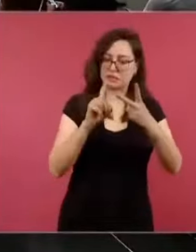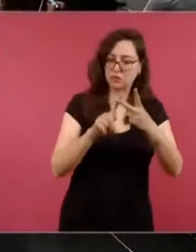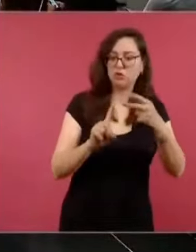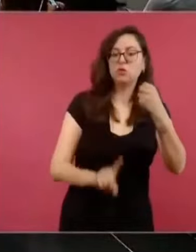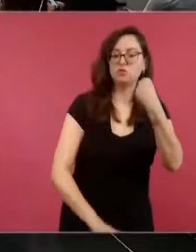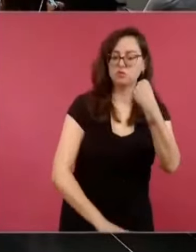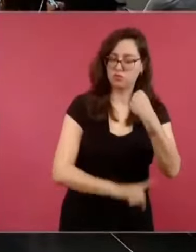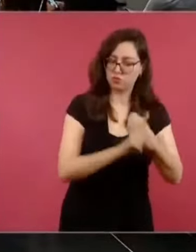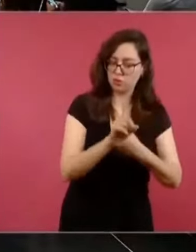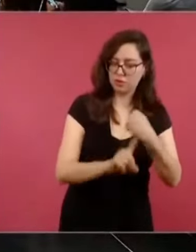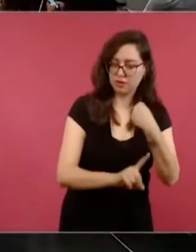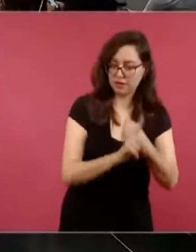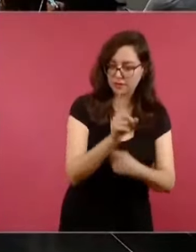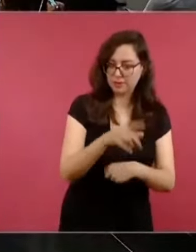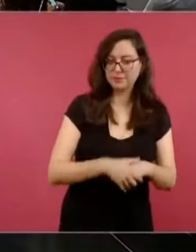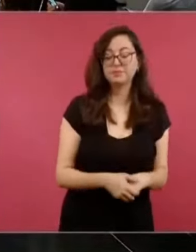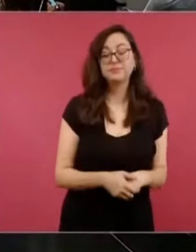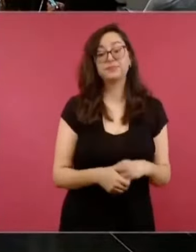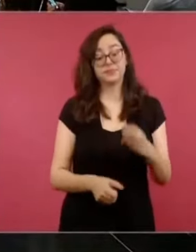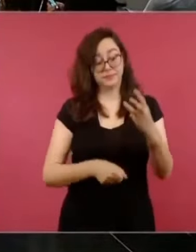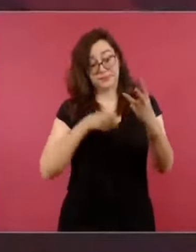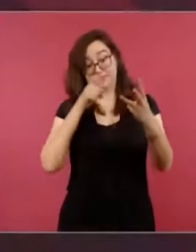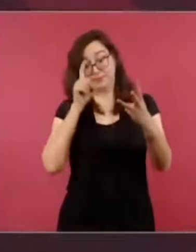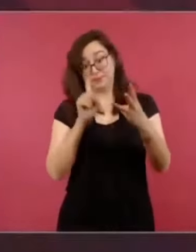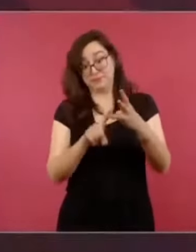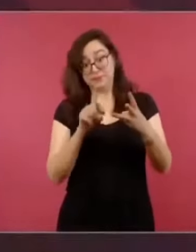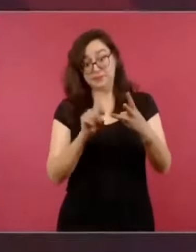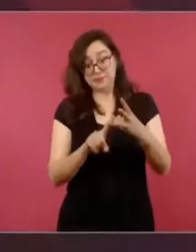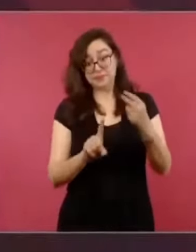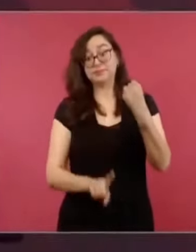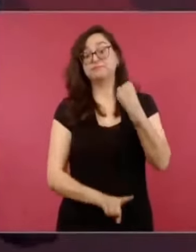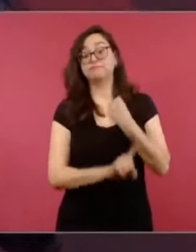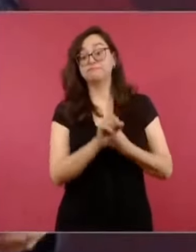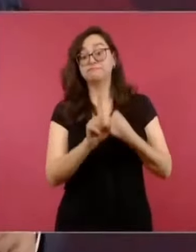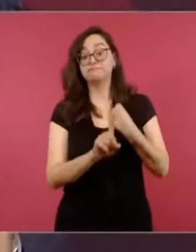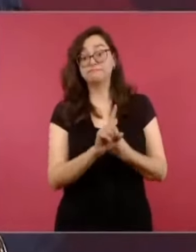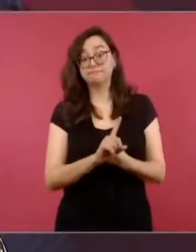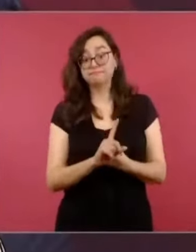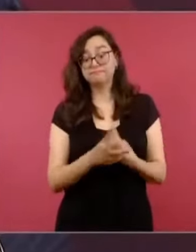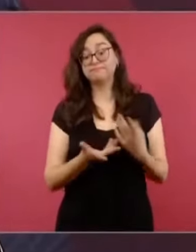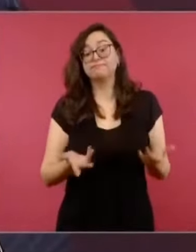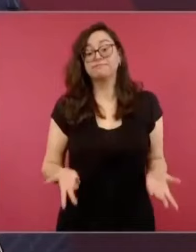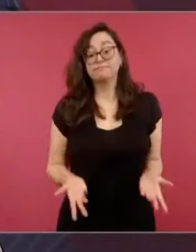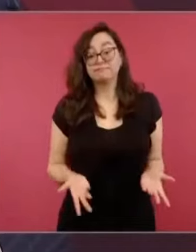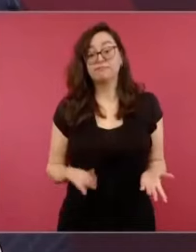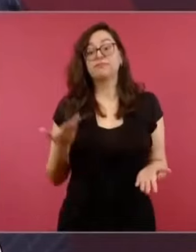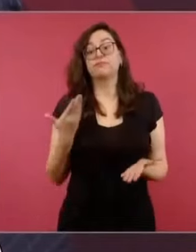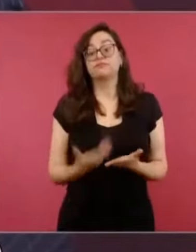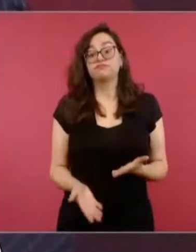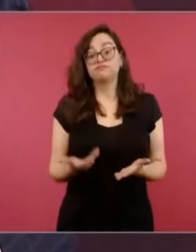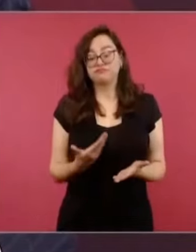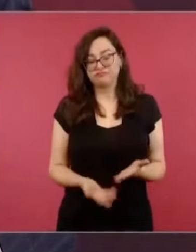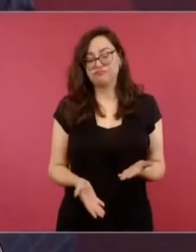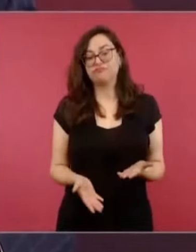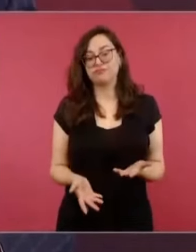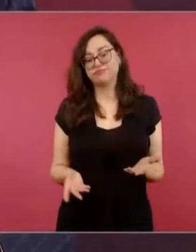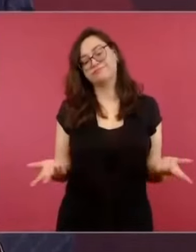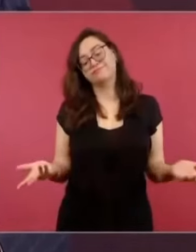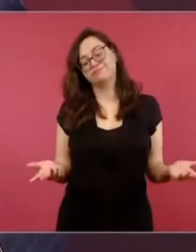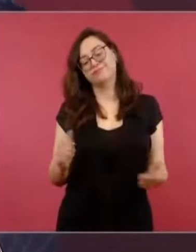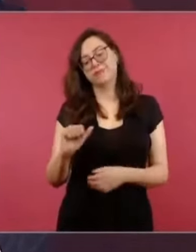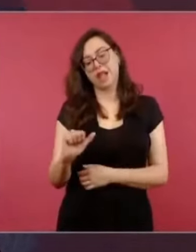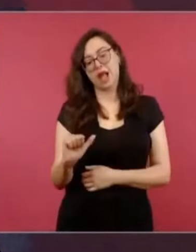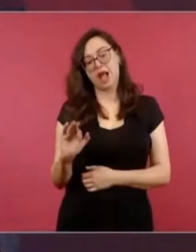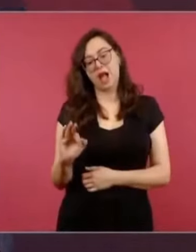Un segundo asunto, el tercero surge ahora con lo del Fondo